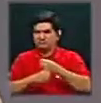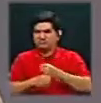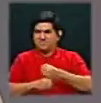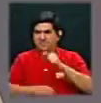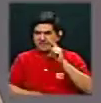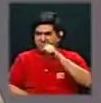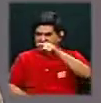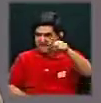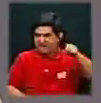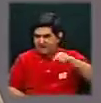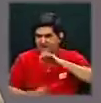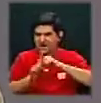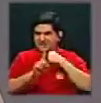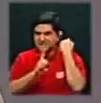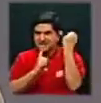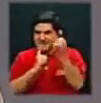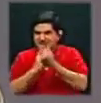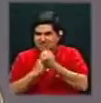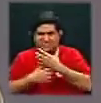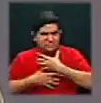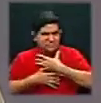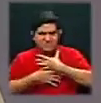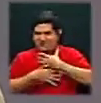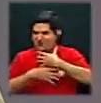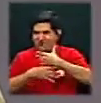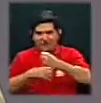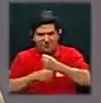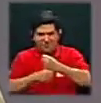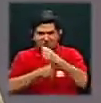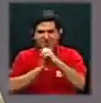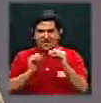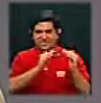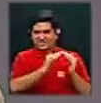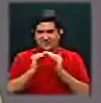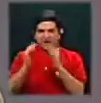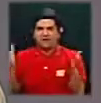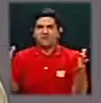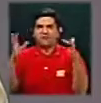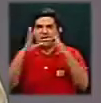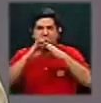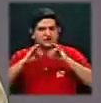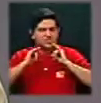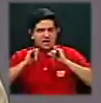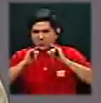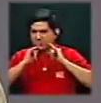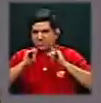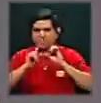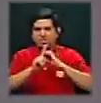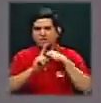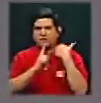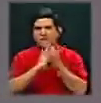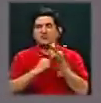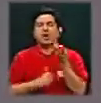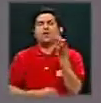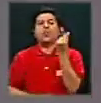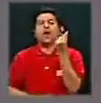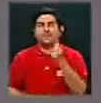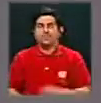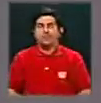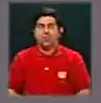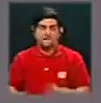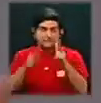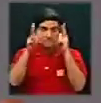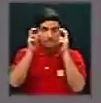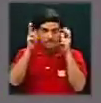esa situación de tremenda desconfianza que vive la población tiene que ver con la desigualdad social? Es que el percibir